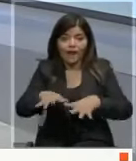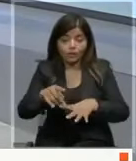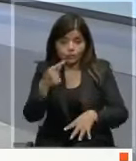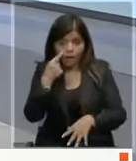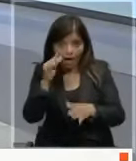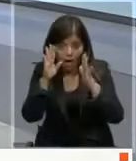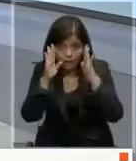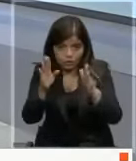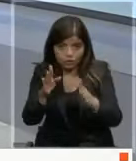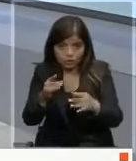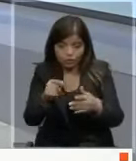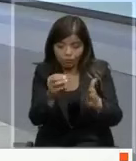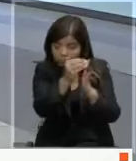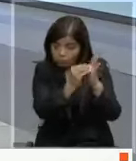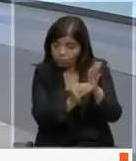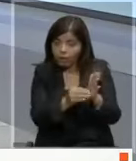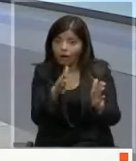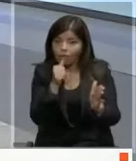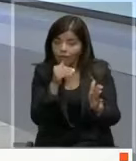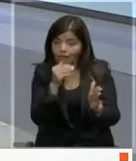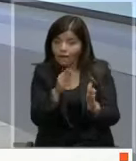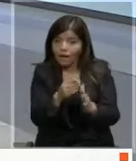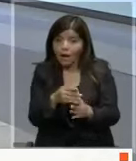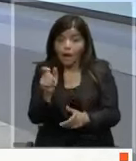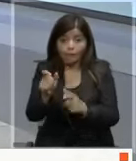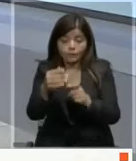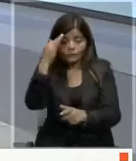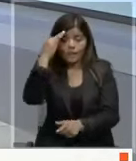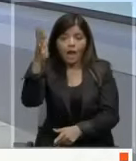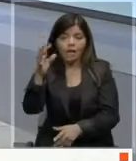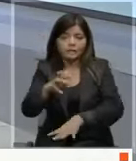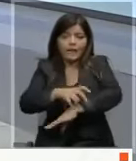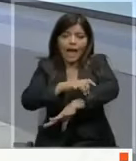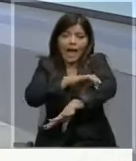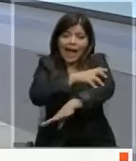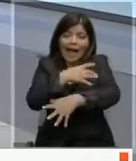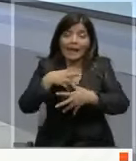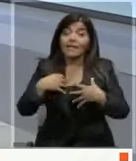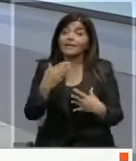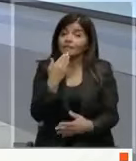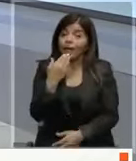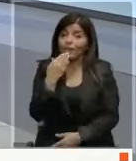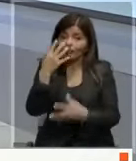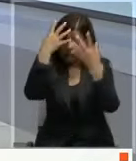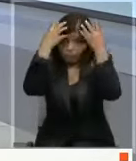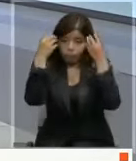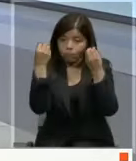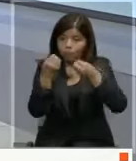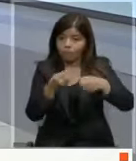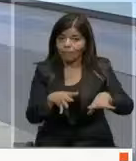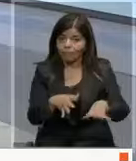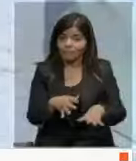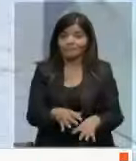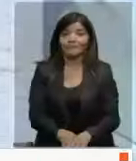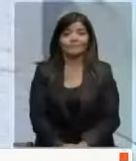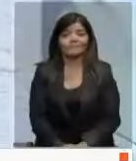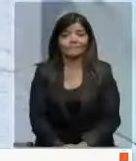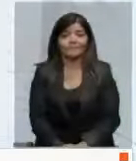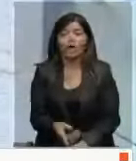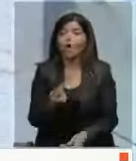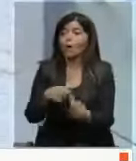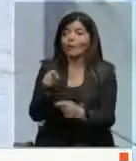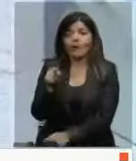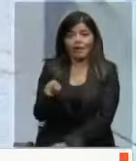ojo no tienen registro expertos advierten que pueden causar alergias e incluso la pérdida del cabello compraría